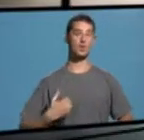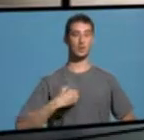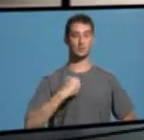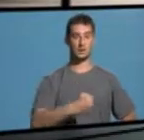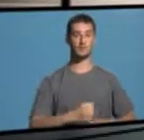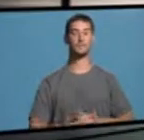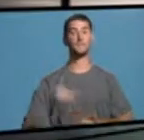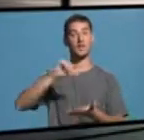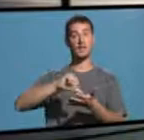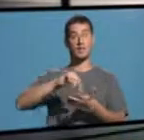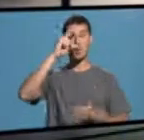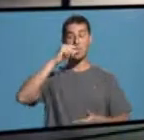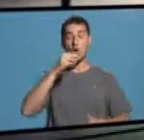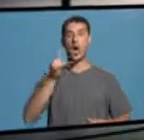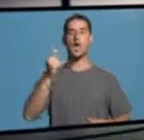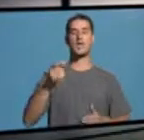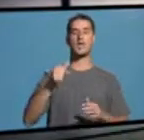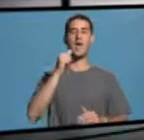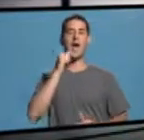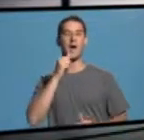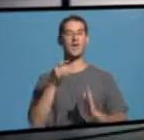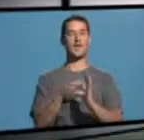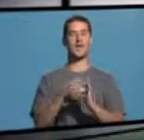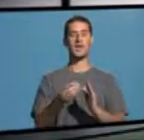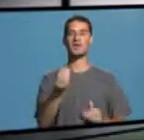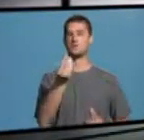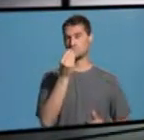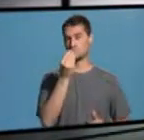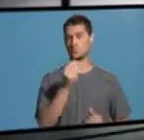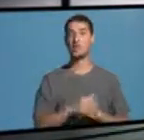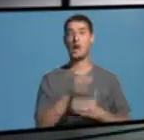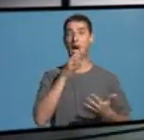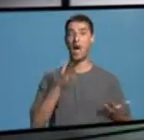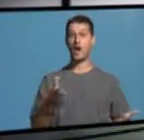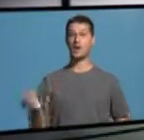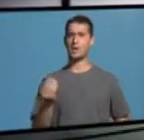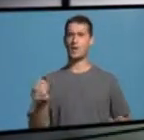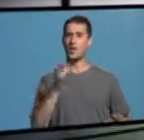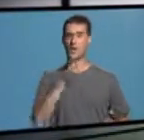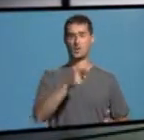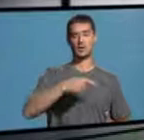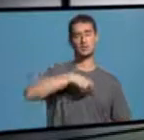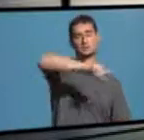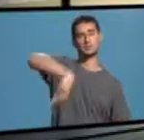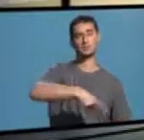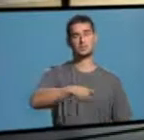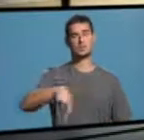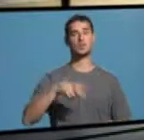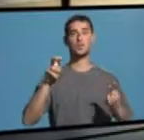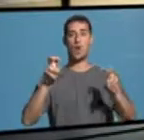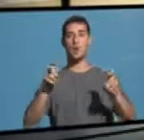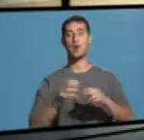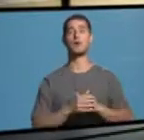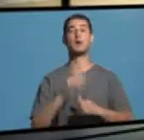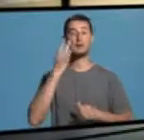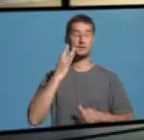A cidade de Lugo conta cunha auga de calidade para o seu consumo e agora, coa entrada en funcionamento da nova estación depuradora de augas residuais, tamén